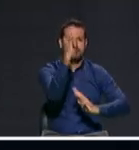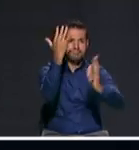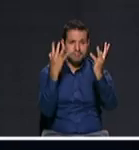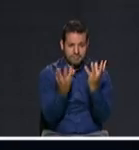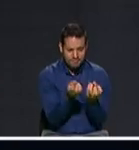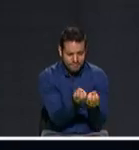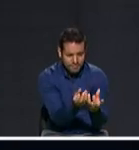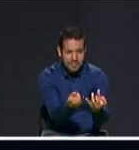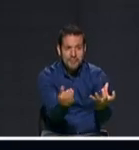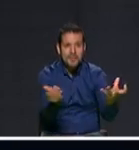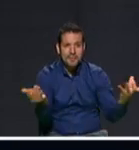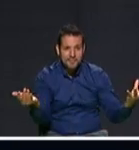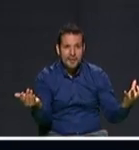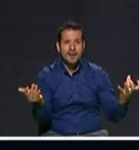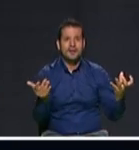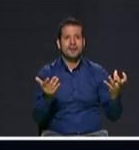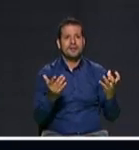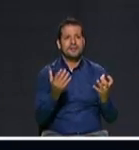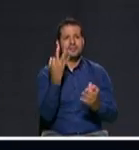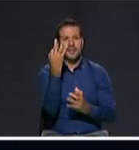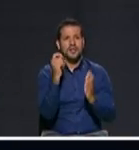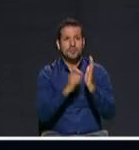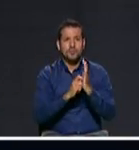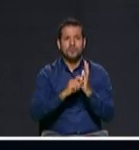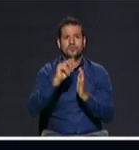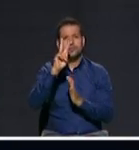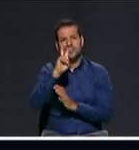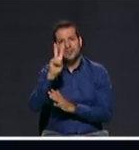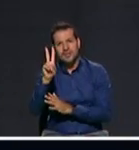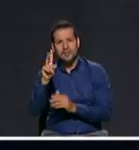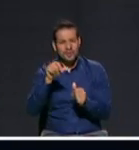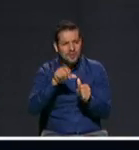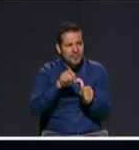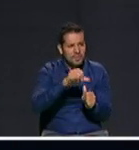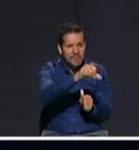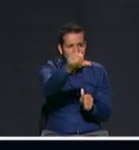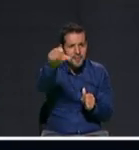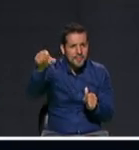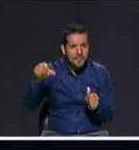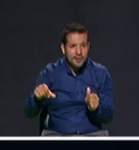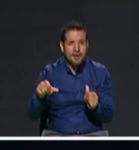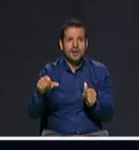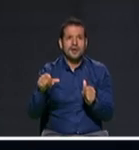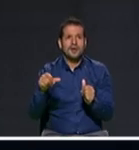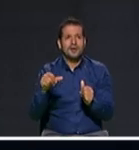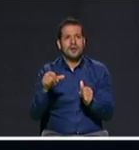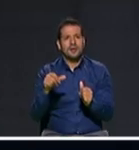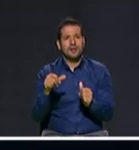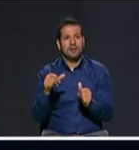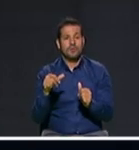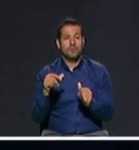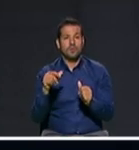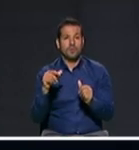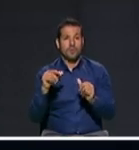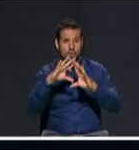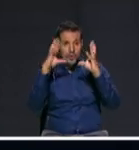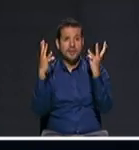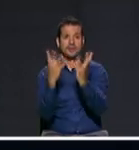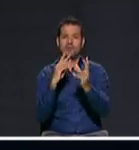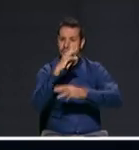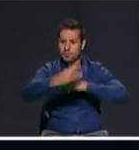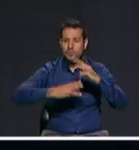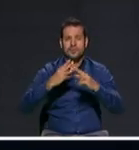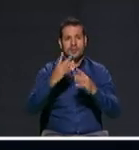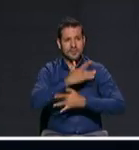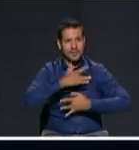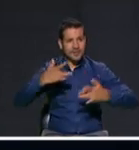tiene un gran déficit de espacio verde 3 puntos 72 metros cuadrados por cada habitante lado ms dice y recomienda que sean 15 metros cuadrados